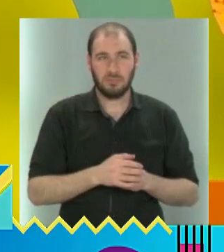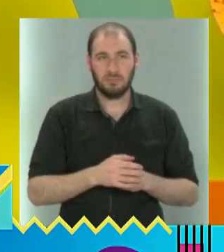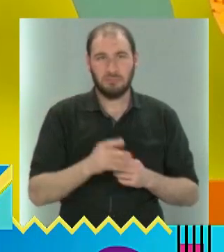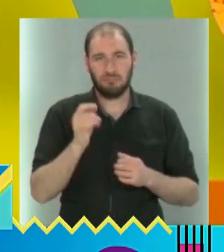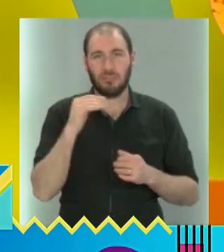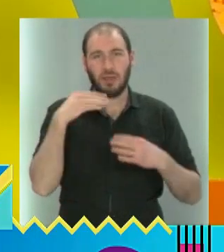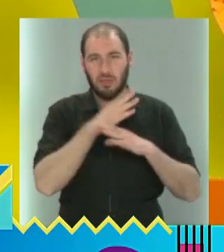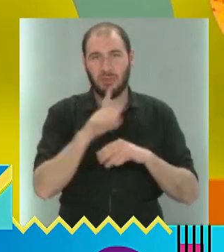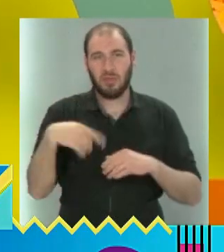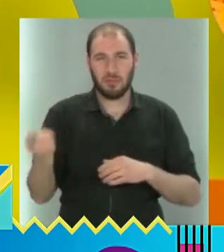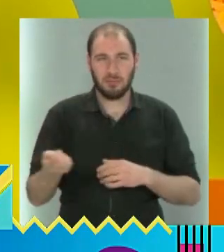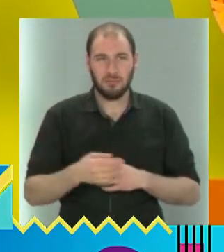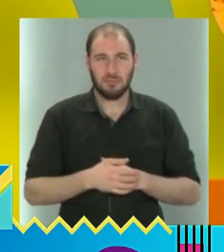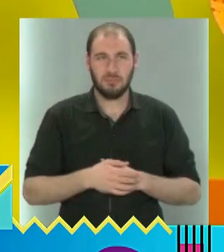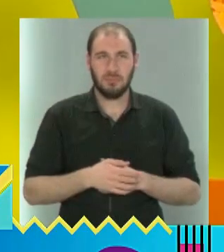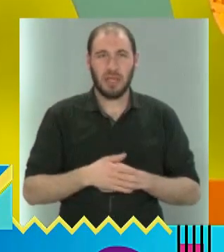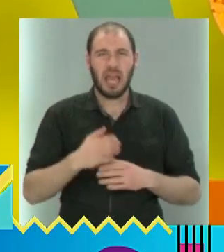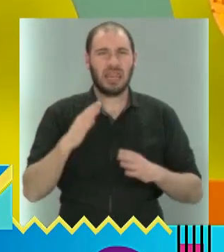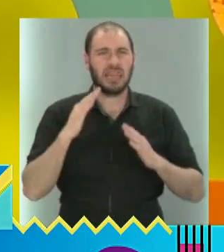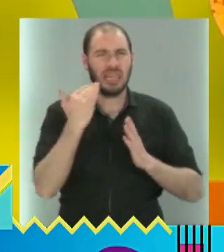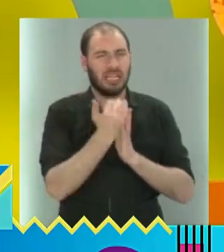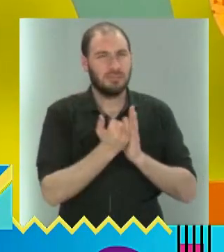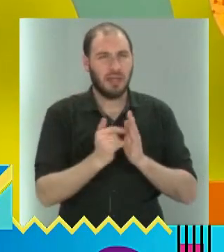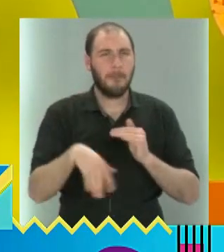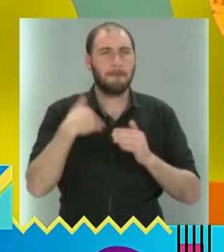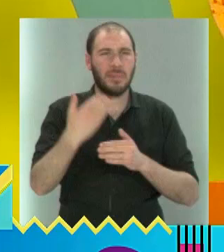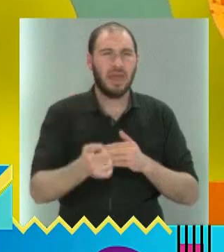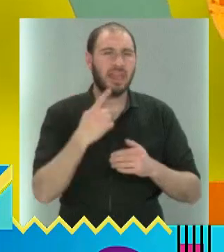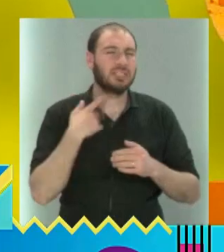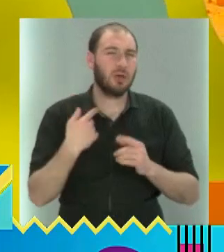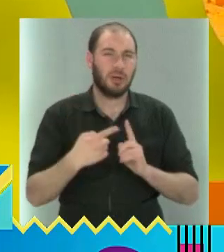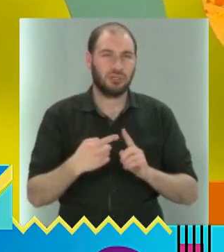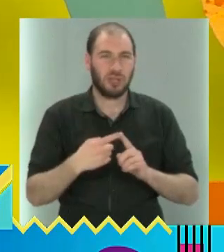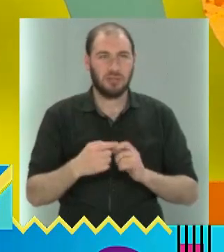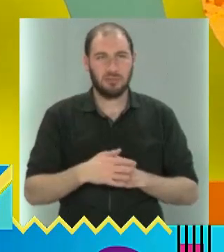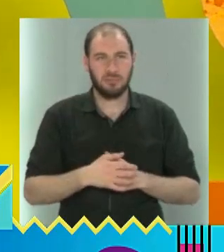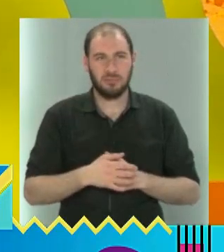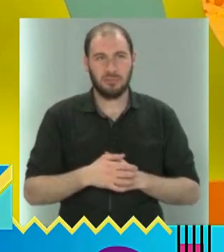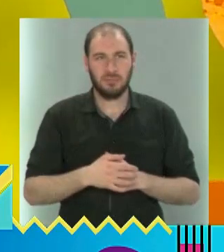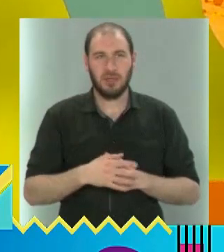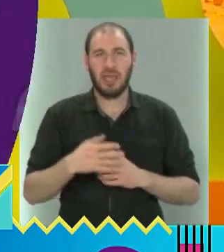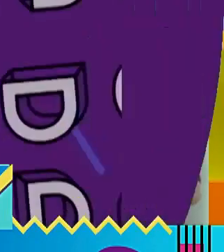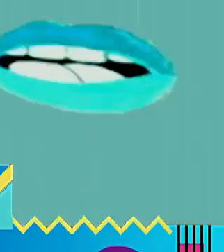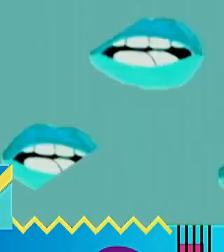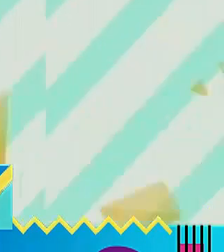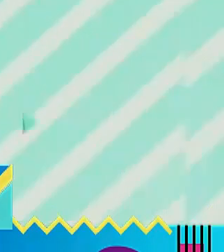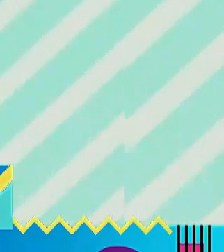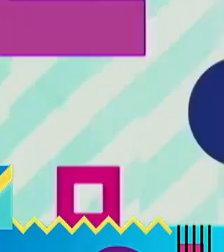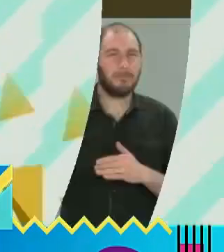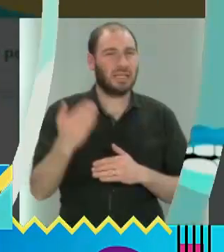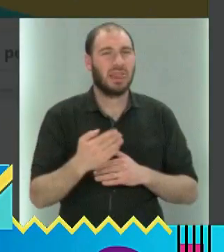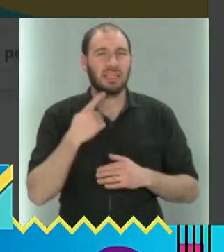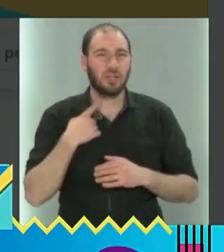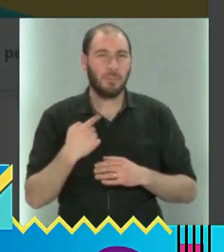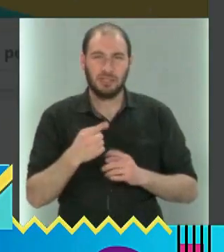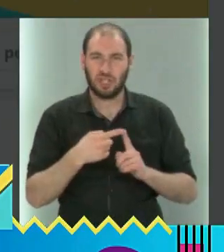beyond your personal desire. Dice, la disciplina va más allá de su deseo personal. Perfecto, la disciplina va más allá de su